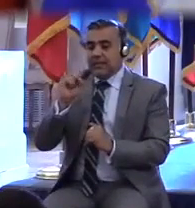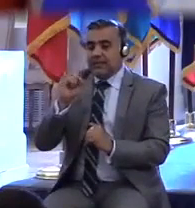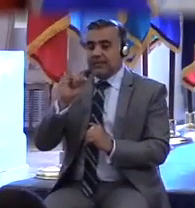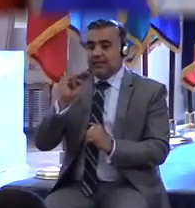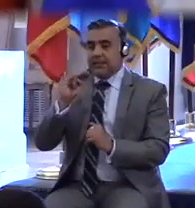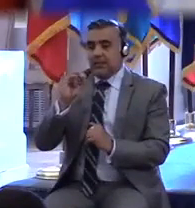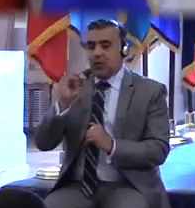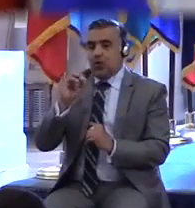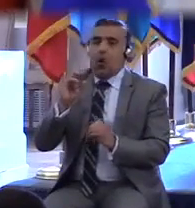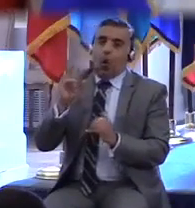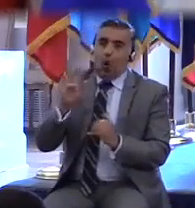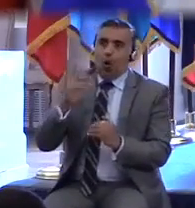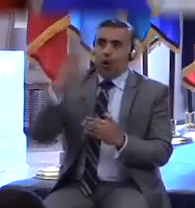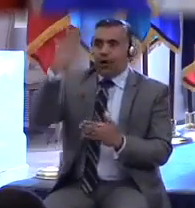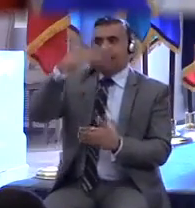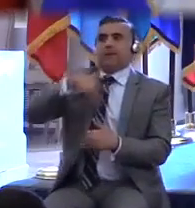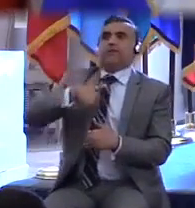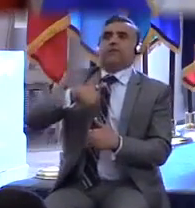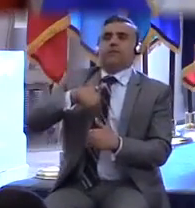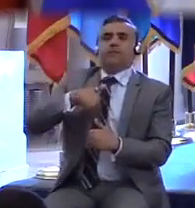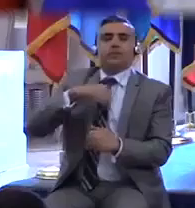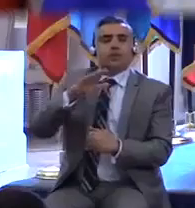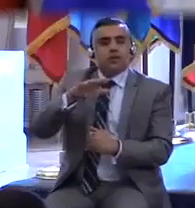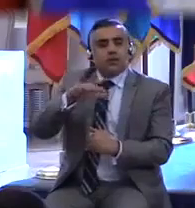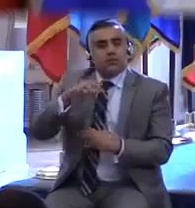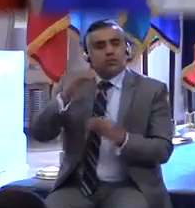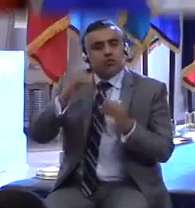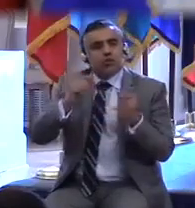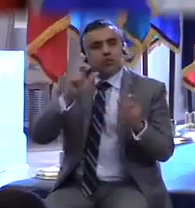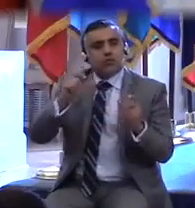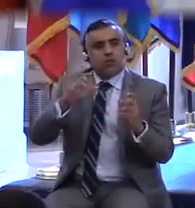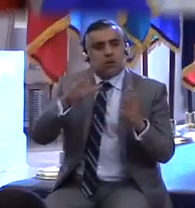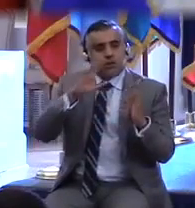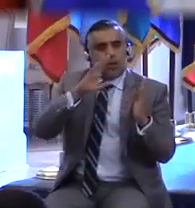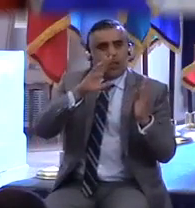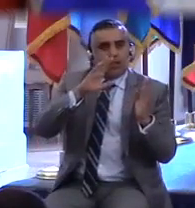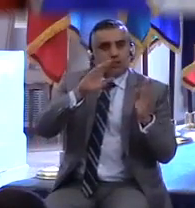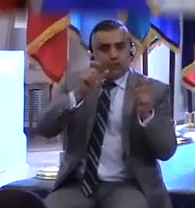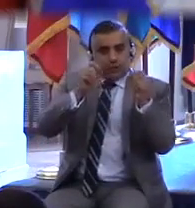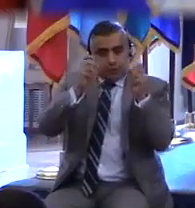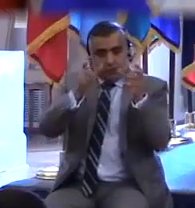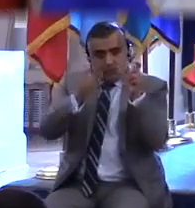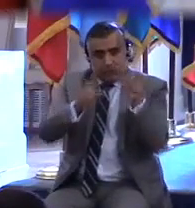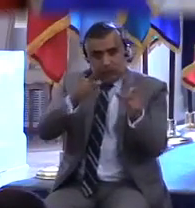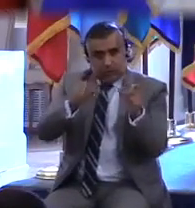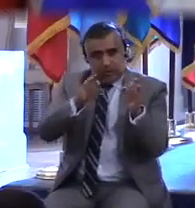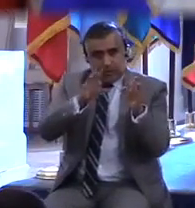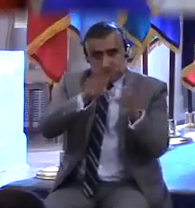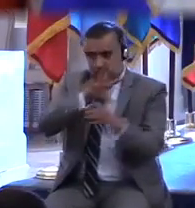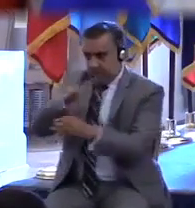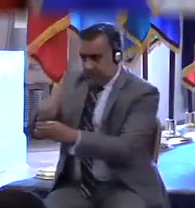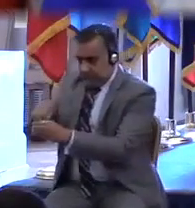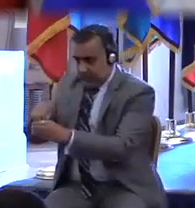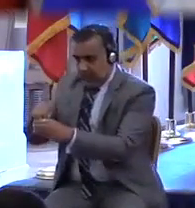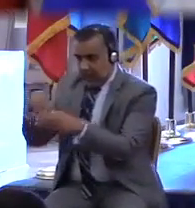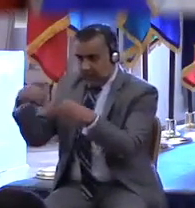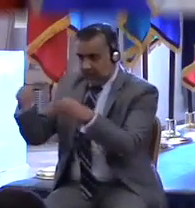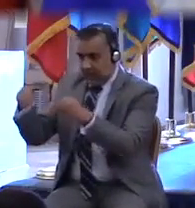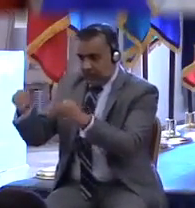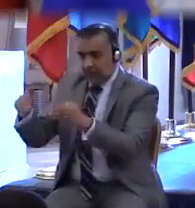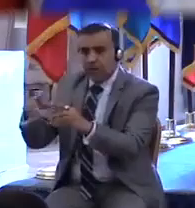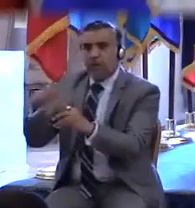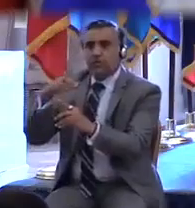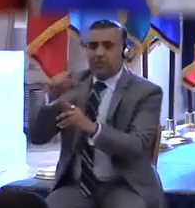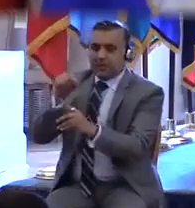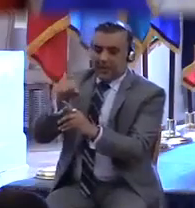Las razones que las personas caen en la trata nos habla de una discriminación estructural en nuestras sociedades. Una